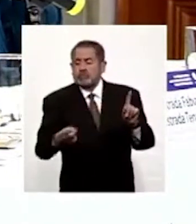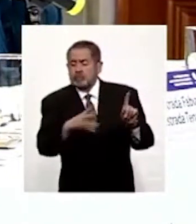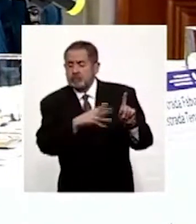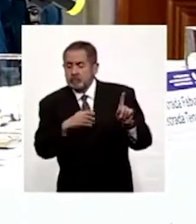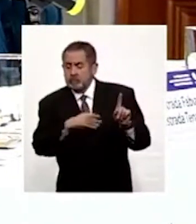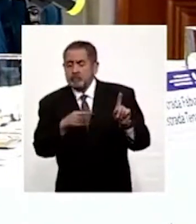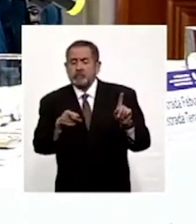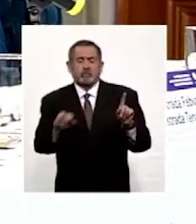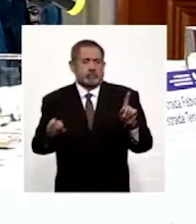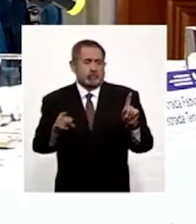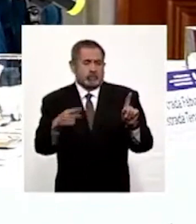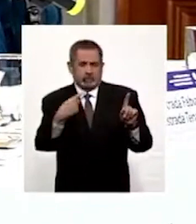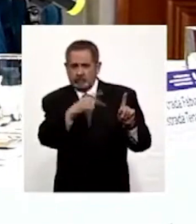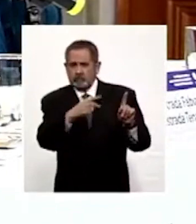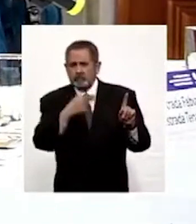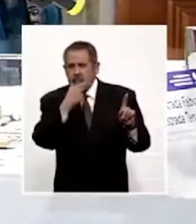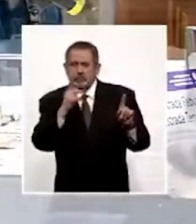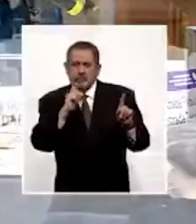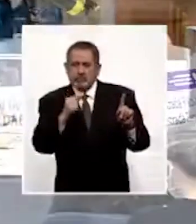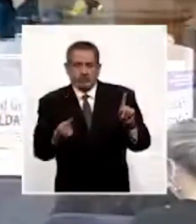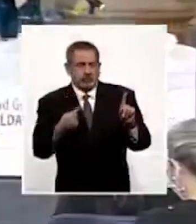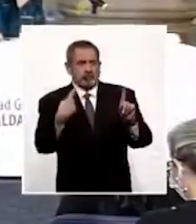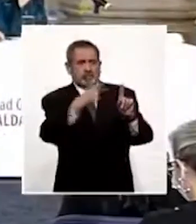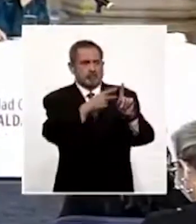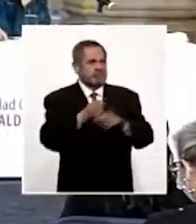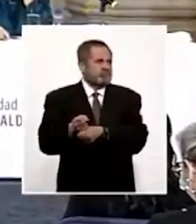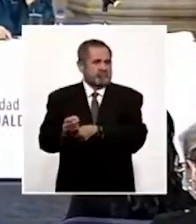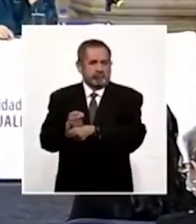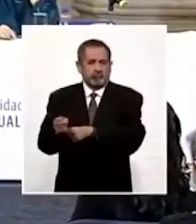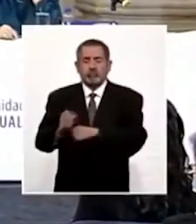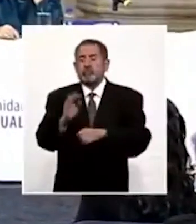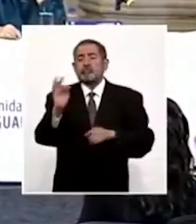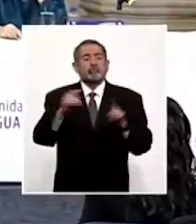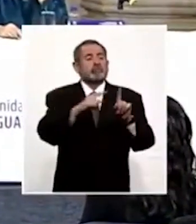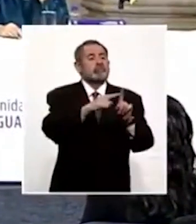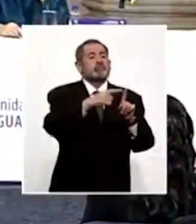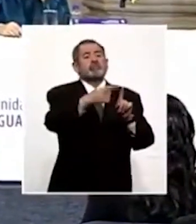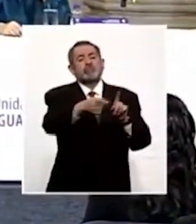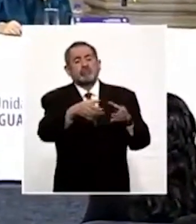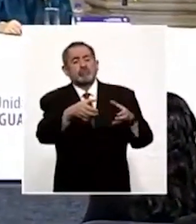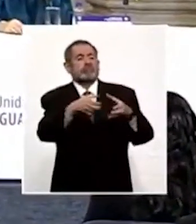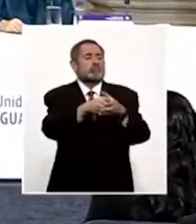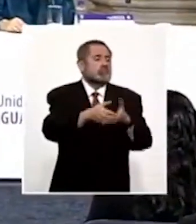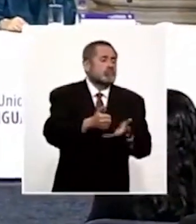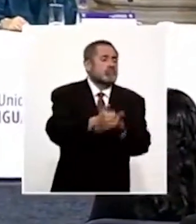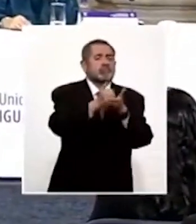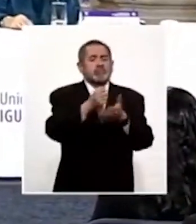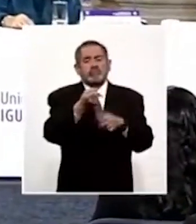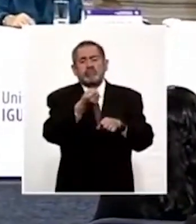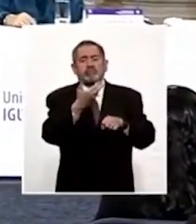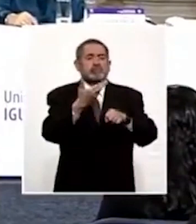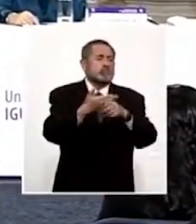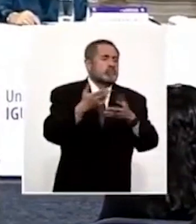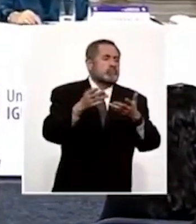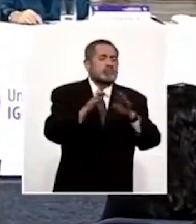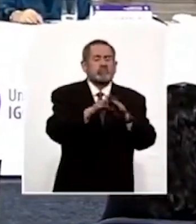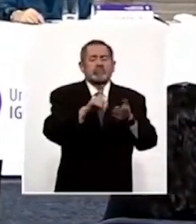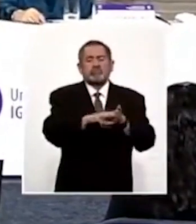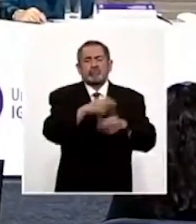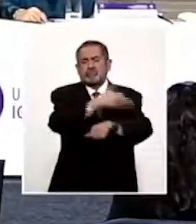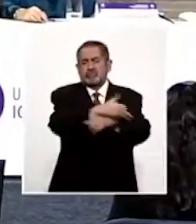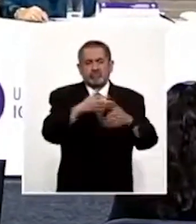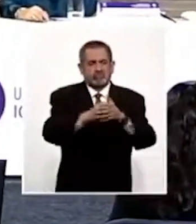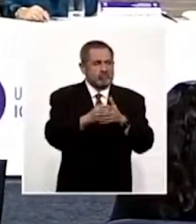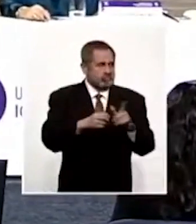que dijo tanto le debe y tanto quiere. Al ser la primera mujer que preside el Poder Judicial de la Federación, la ministra Piña Hernández señaló que